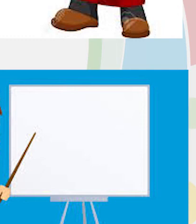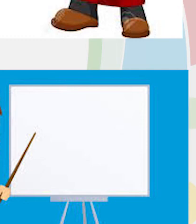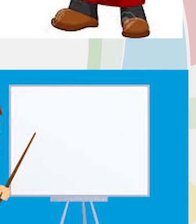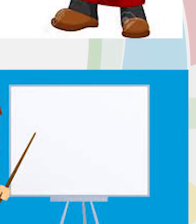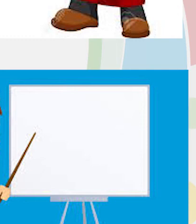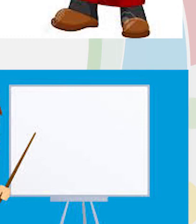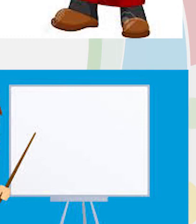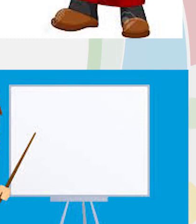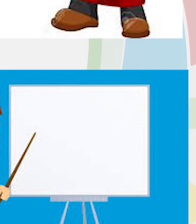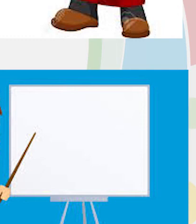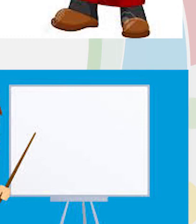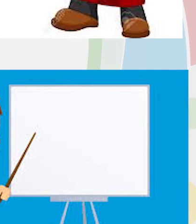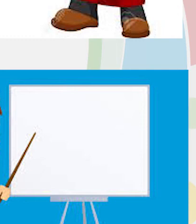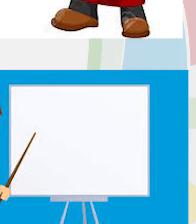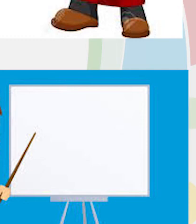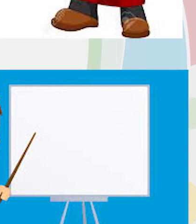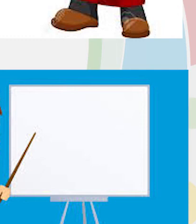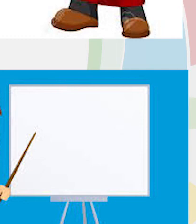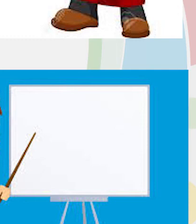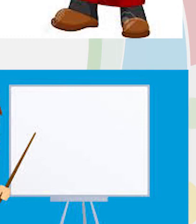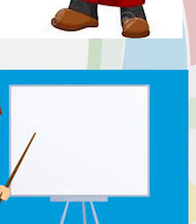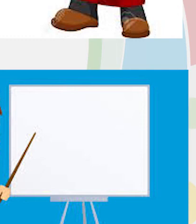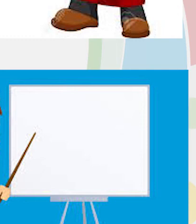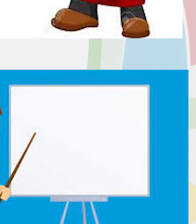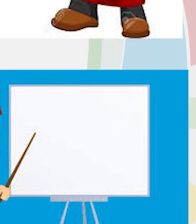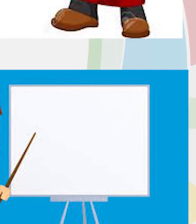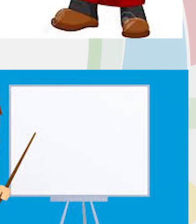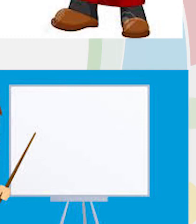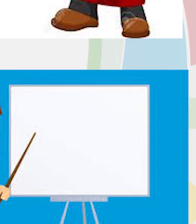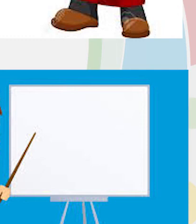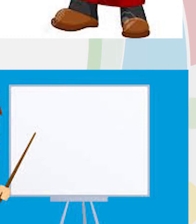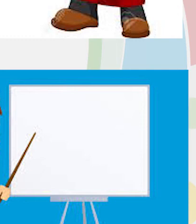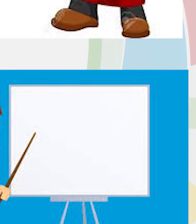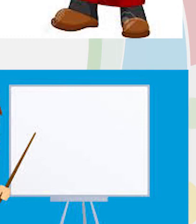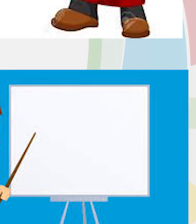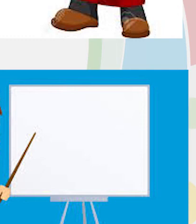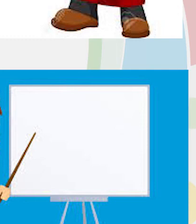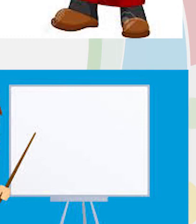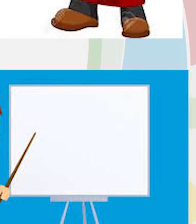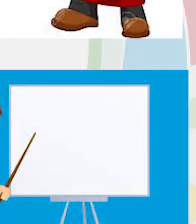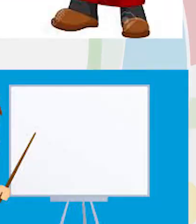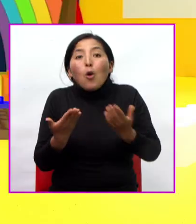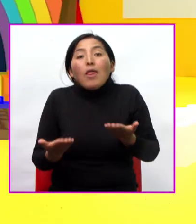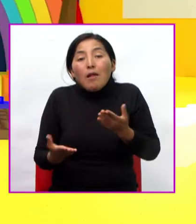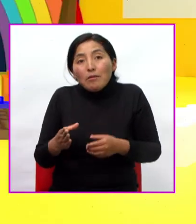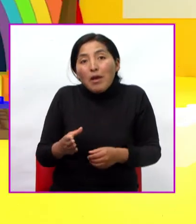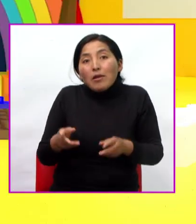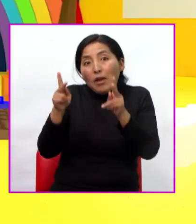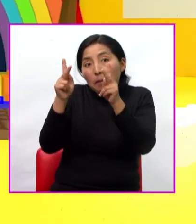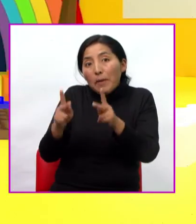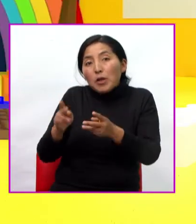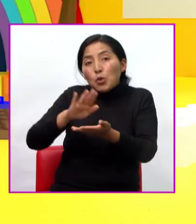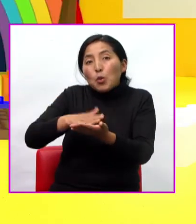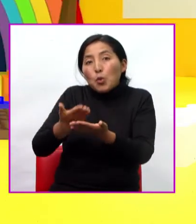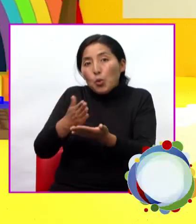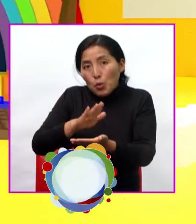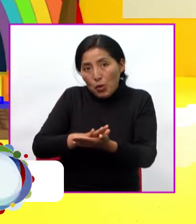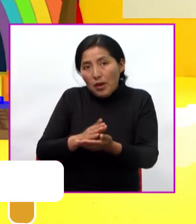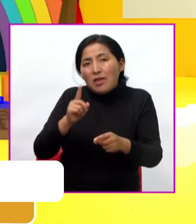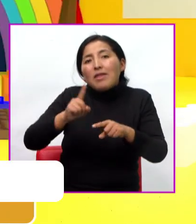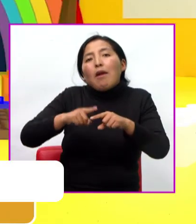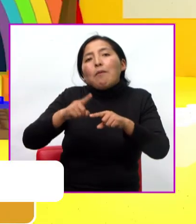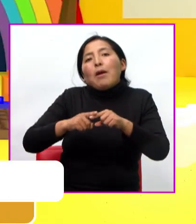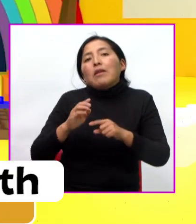Bueno O tal vez Un panadero O un chef ¿No? Todo depende de ti